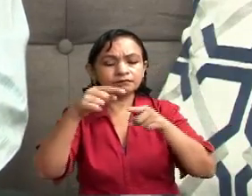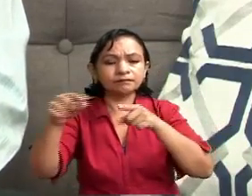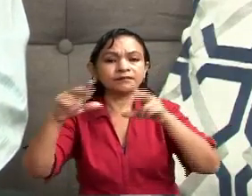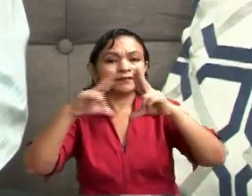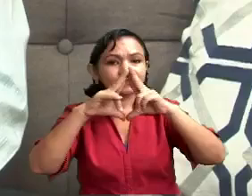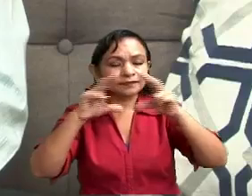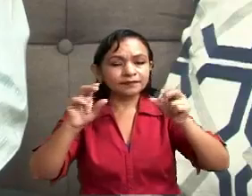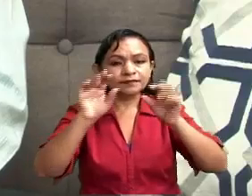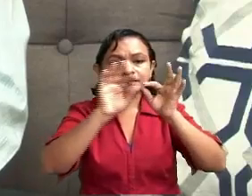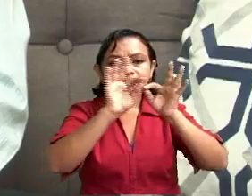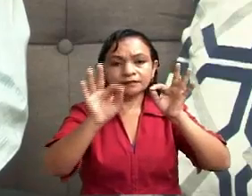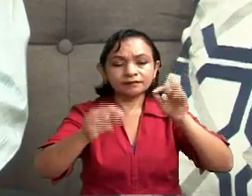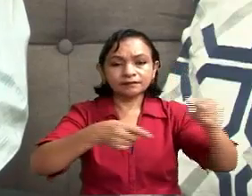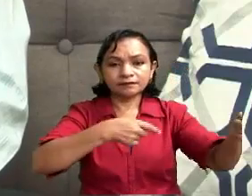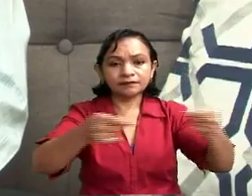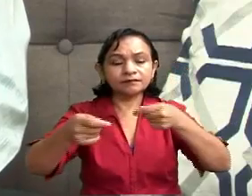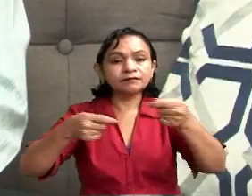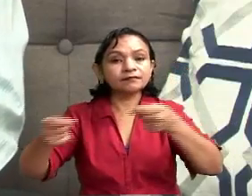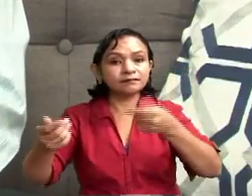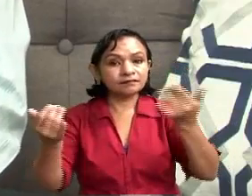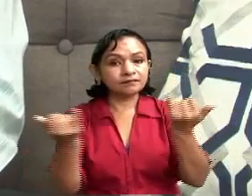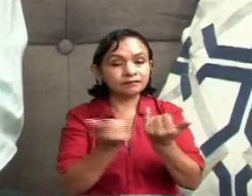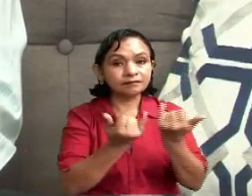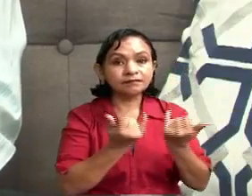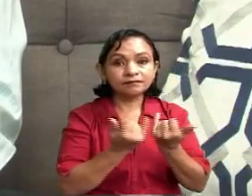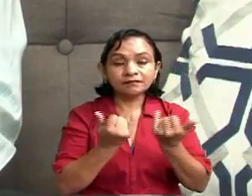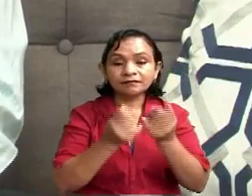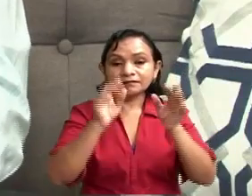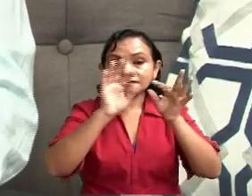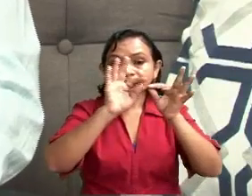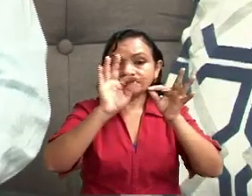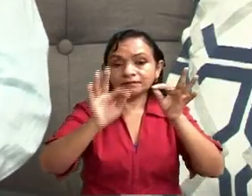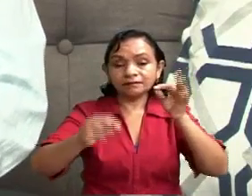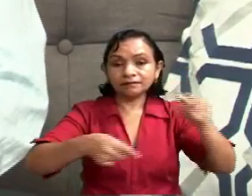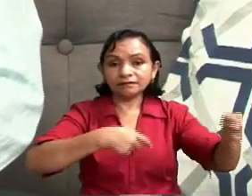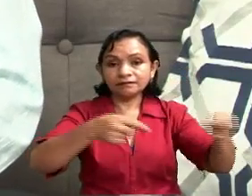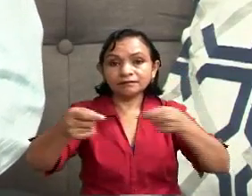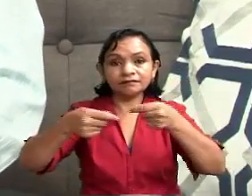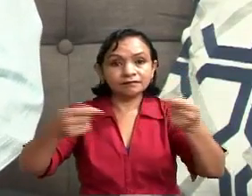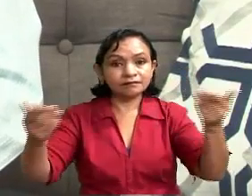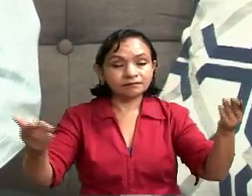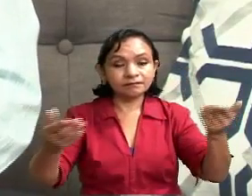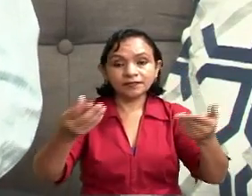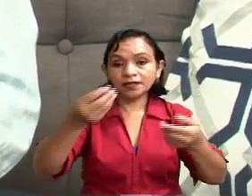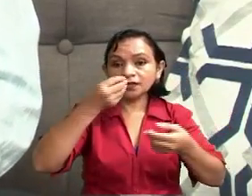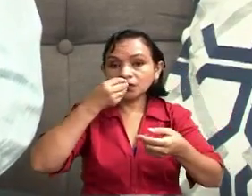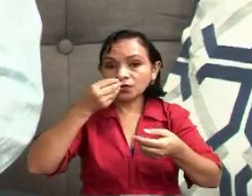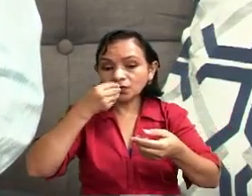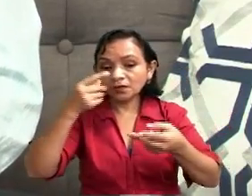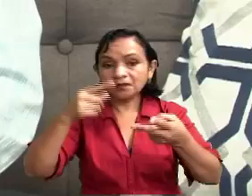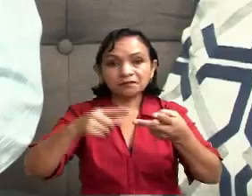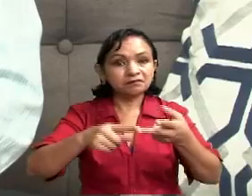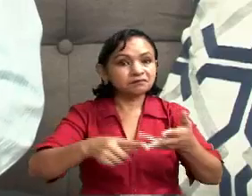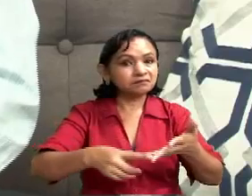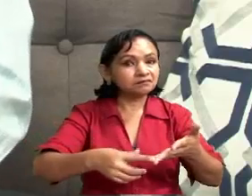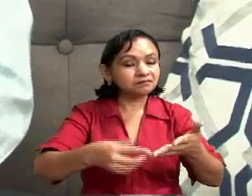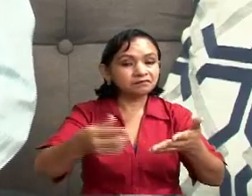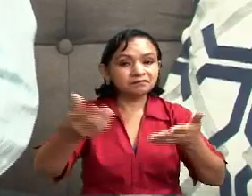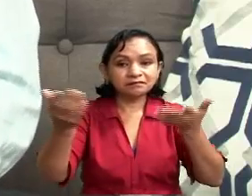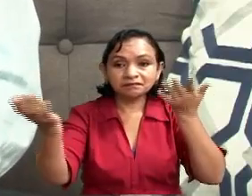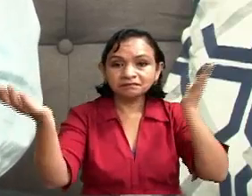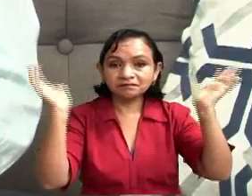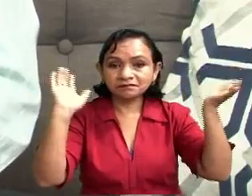país. 153, ¿verdad?, a veces activados. Sí, entonces ferias de gastronomía, ferias de